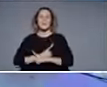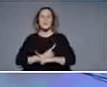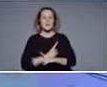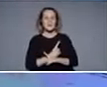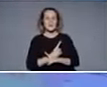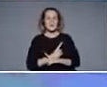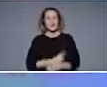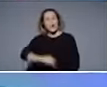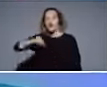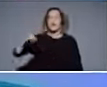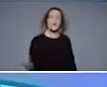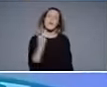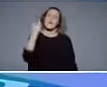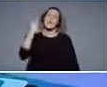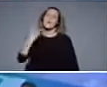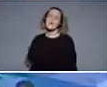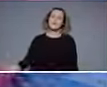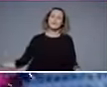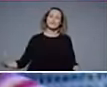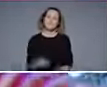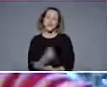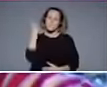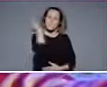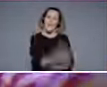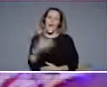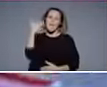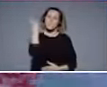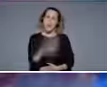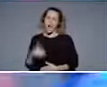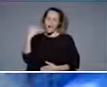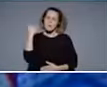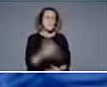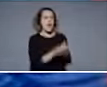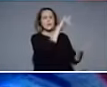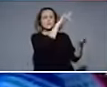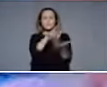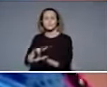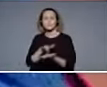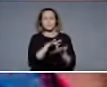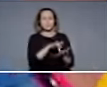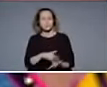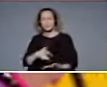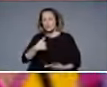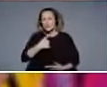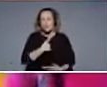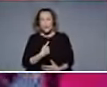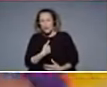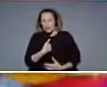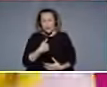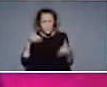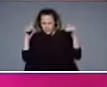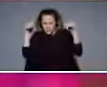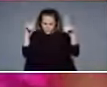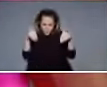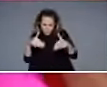nervios. Joder, es que todo me sale mal. Estoy cayendo en